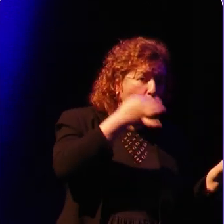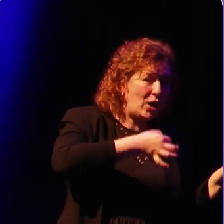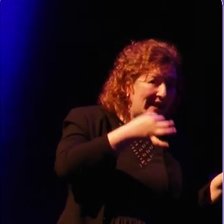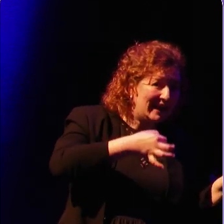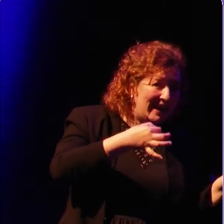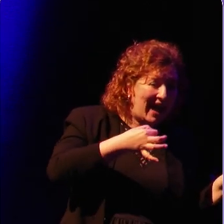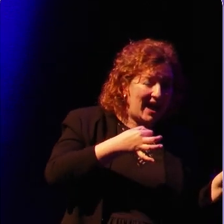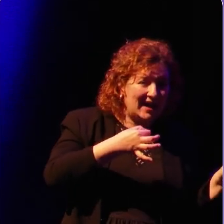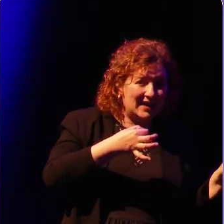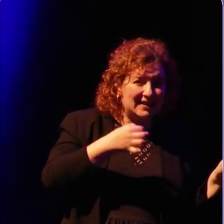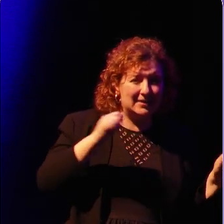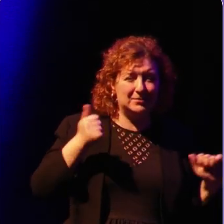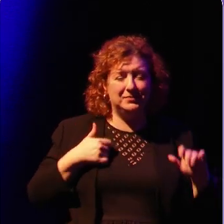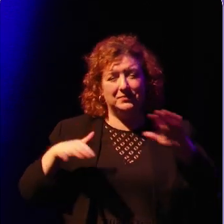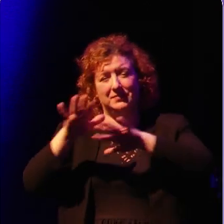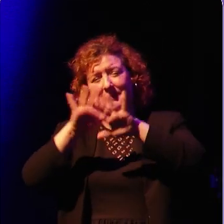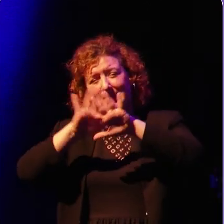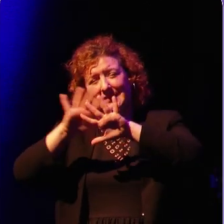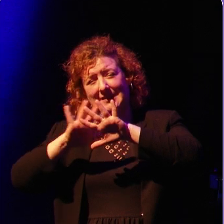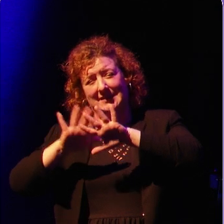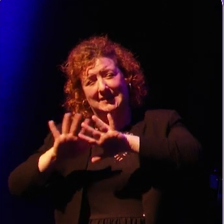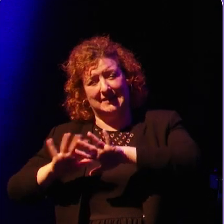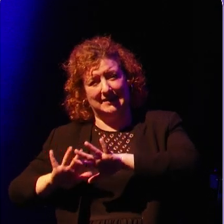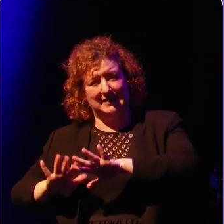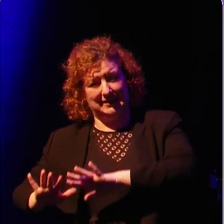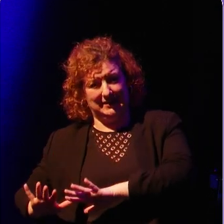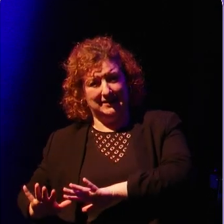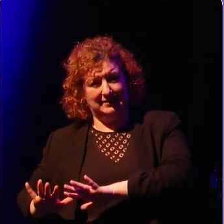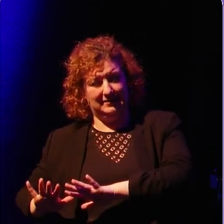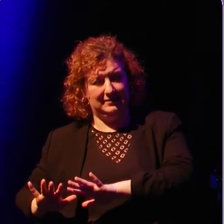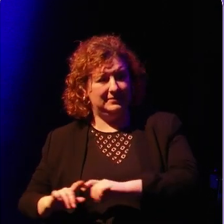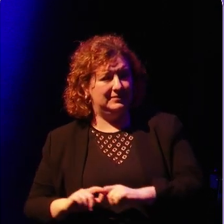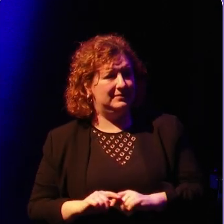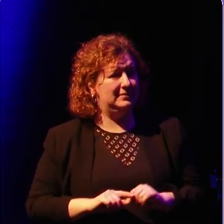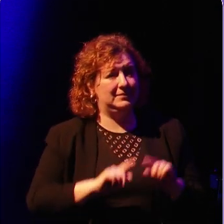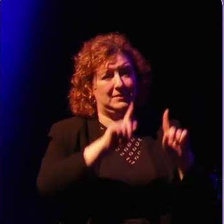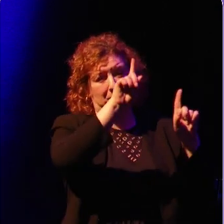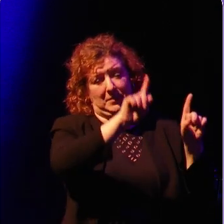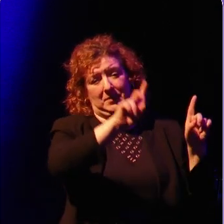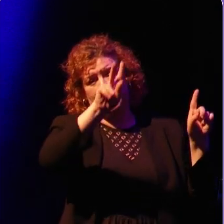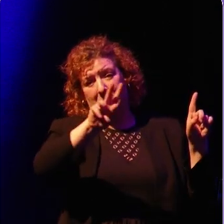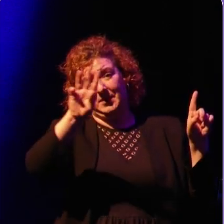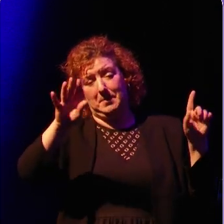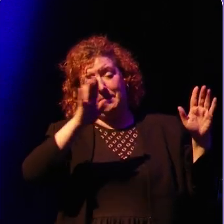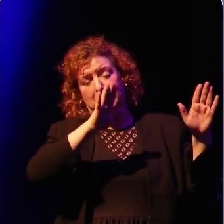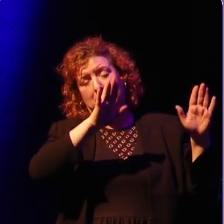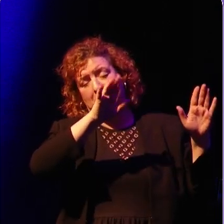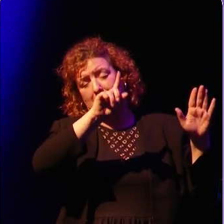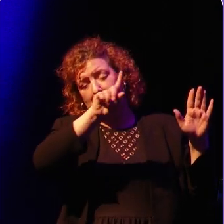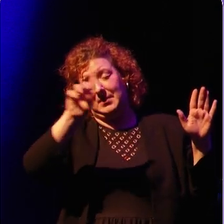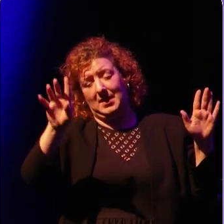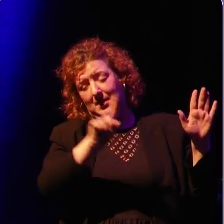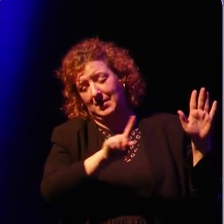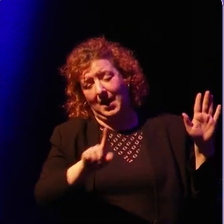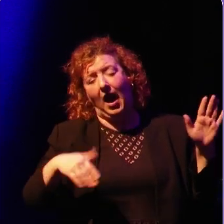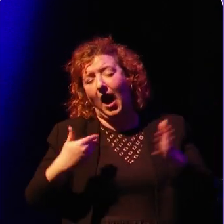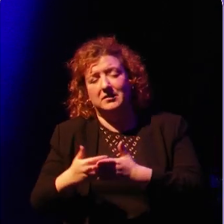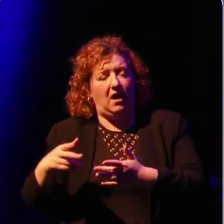original y cuánto ruido hay aquí en el primer paso, en el segundo paso y en el paso